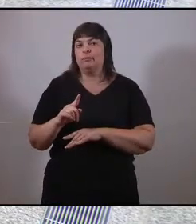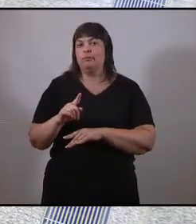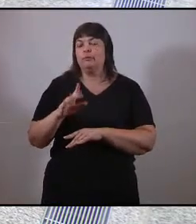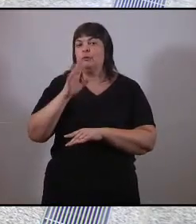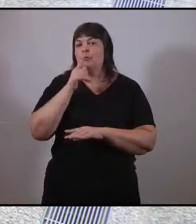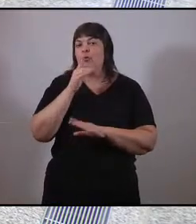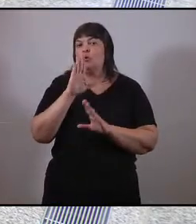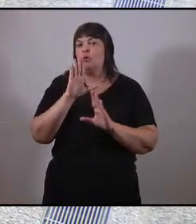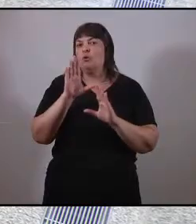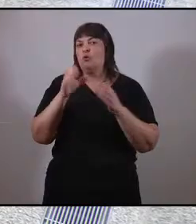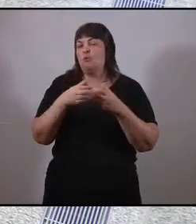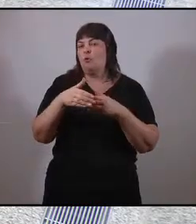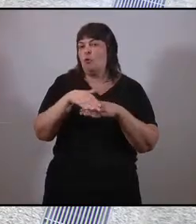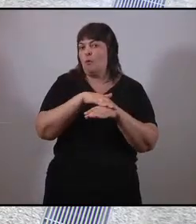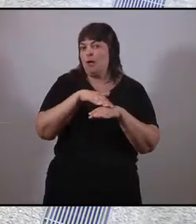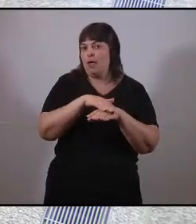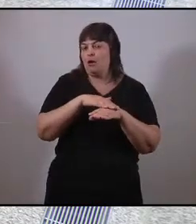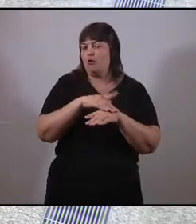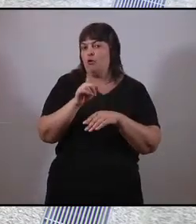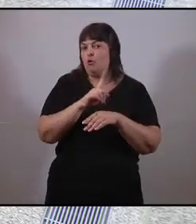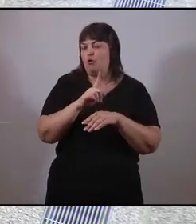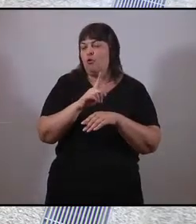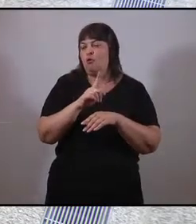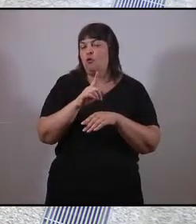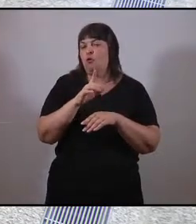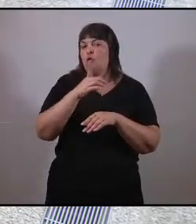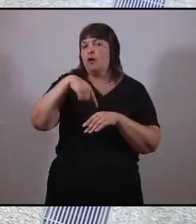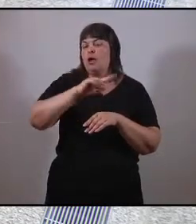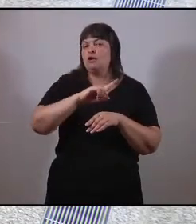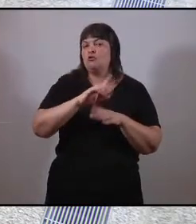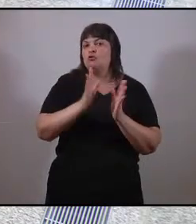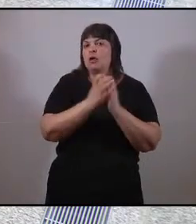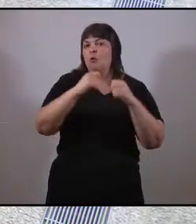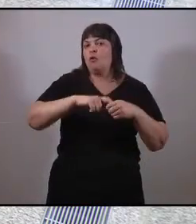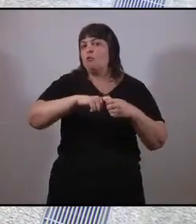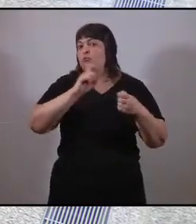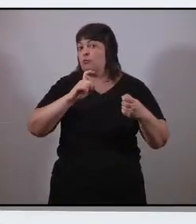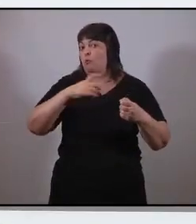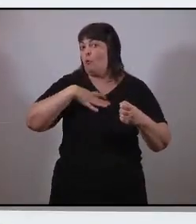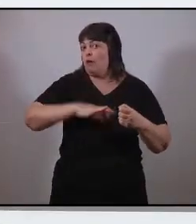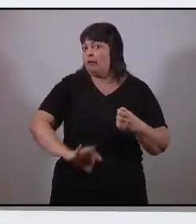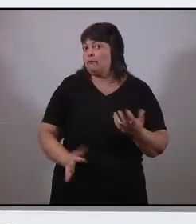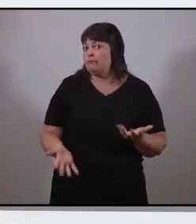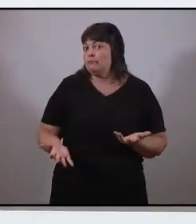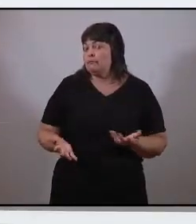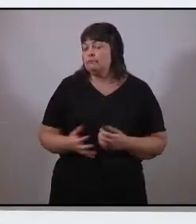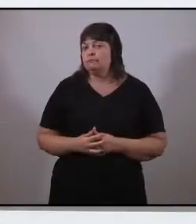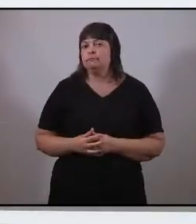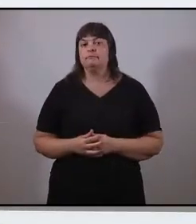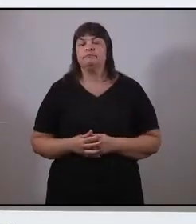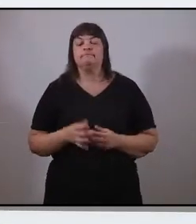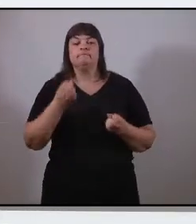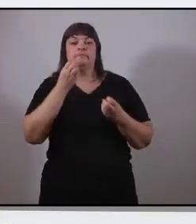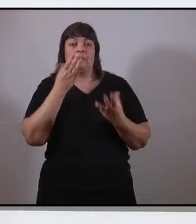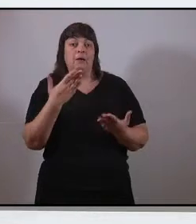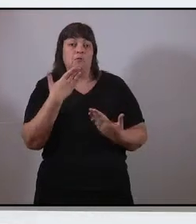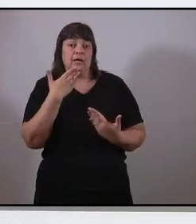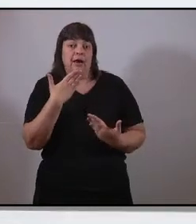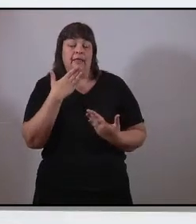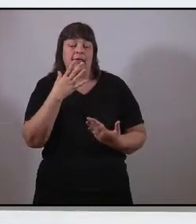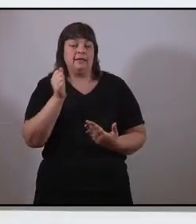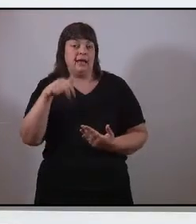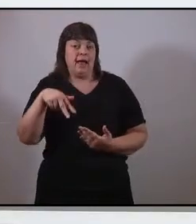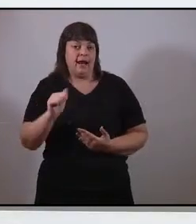partido en los acuerdos de Gobierno, estarían dispuestos a salir de esos acuerdos y de esos gobiernos. Bien, pues muchas gracias,